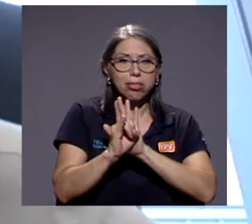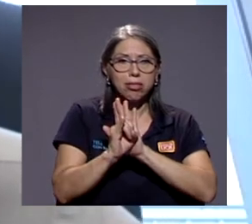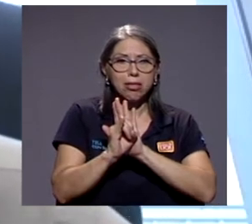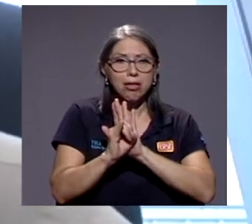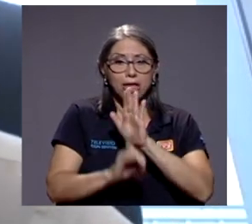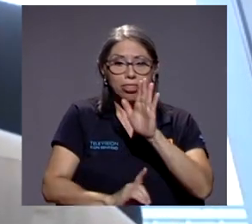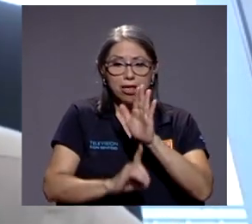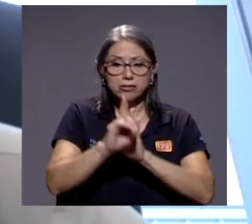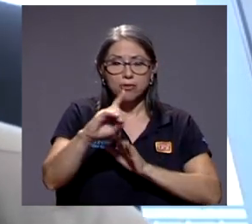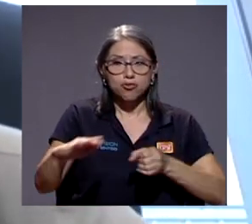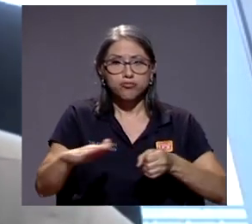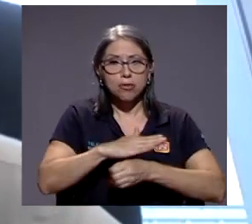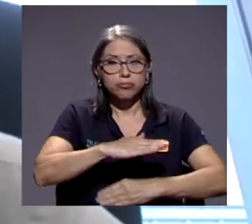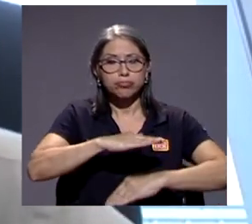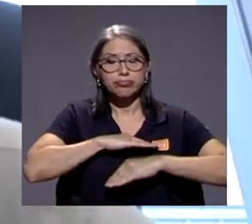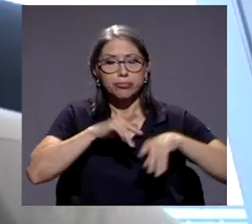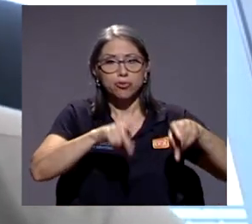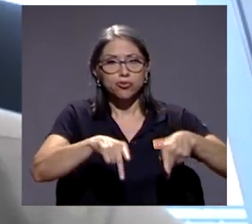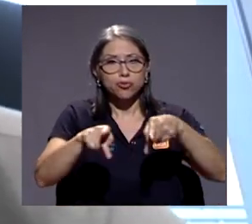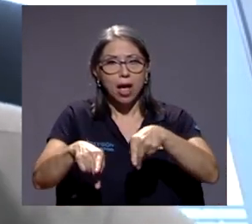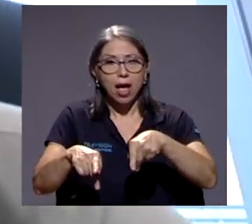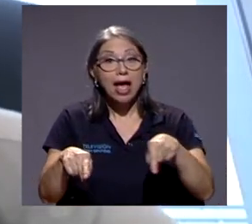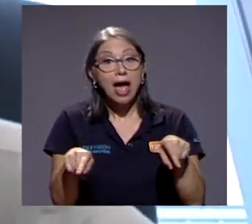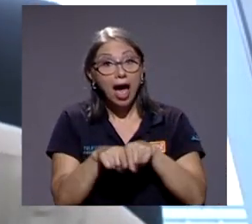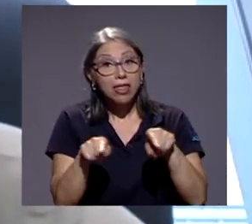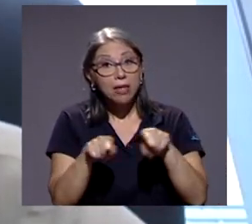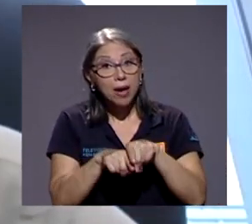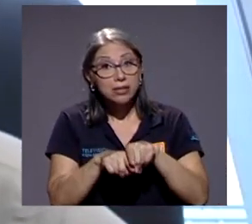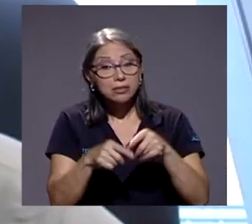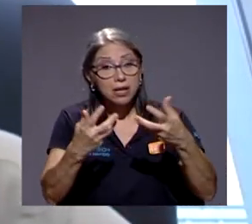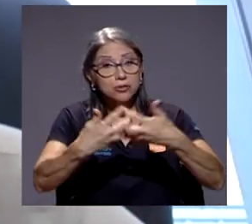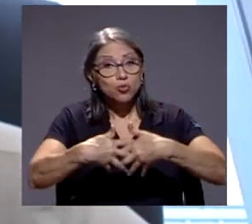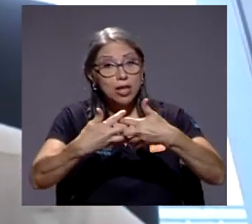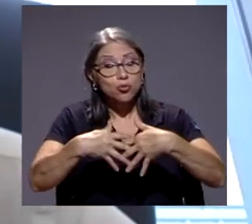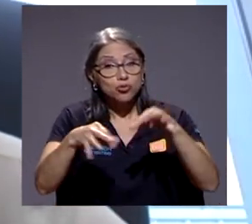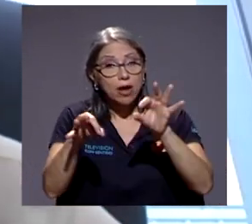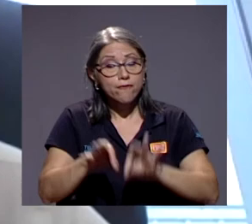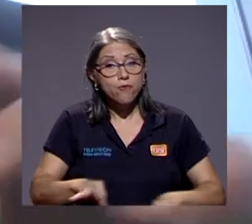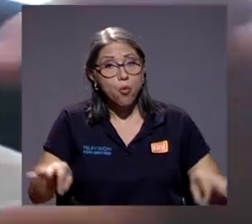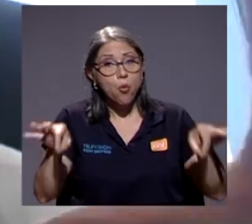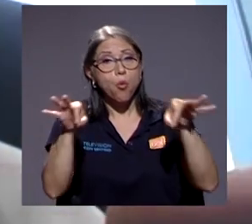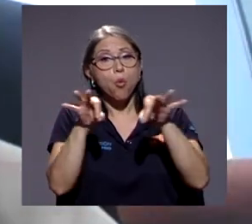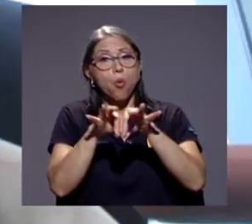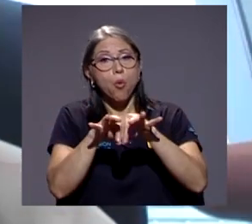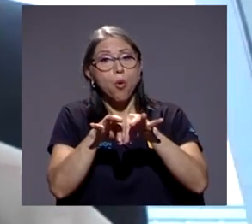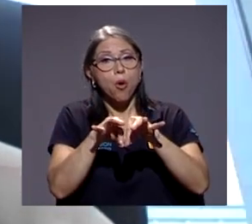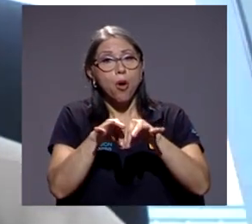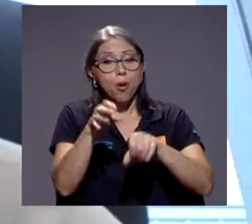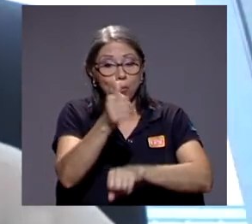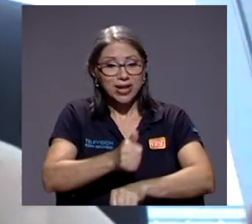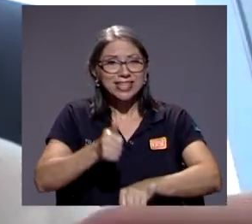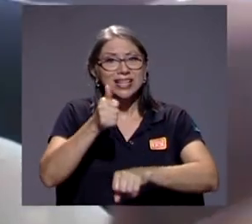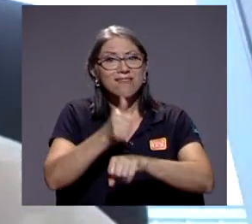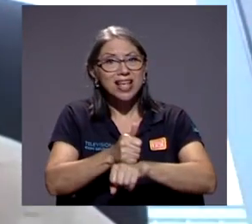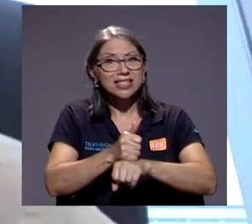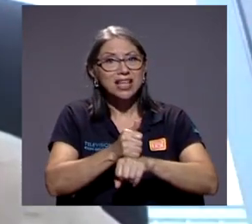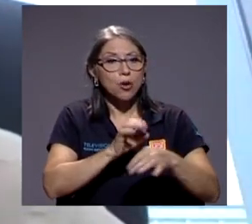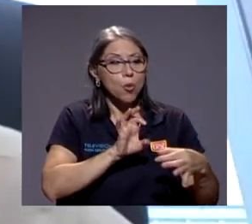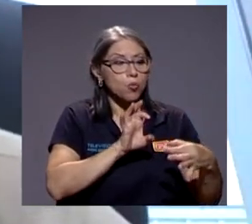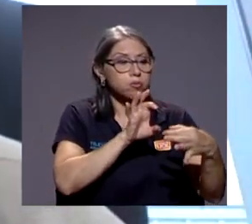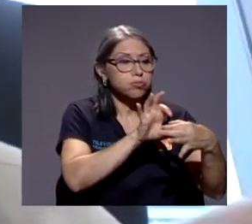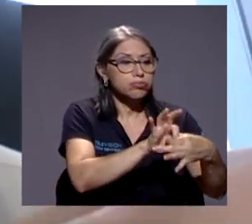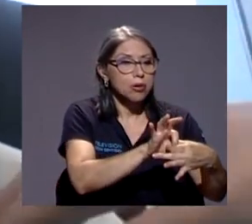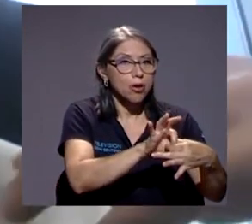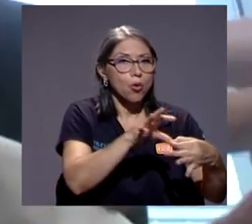de la ciudadanía pero además es una industria fundamental porque porque establece un encadenamiento con el sector